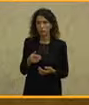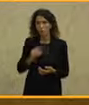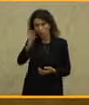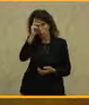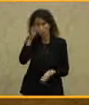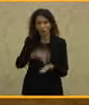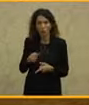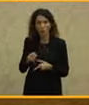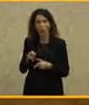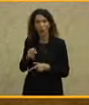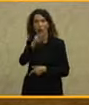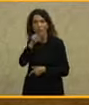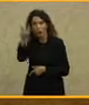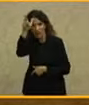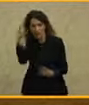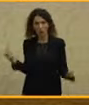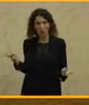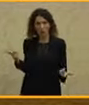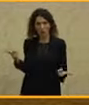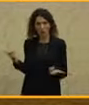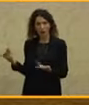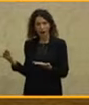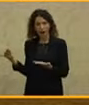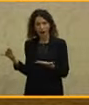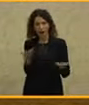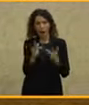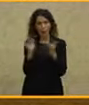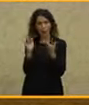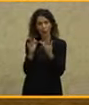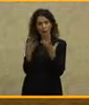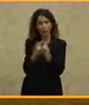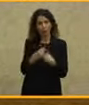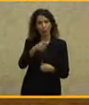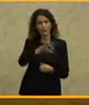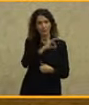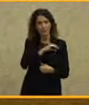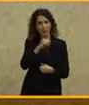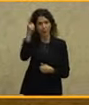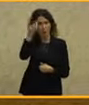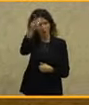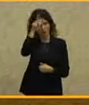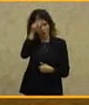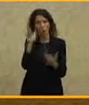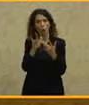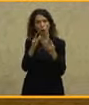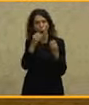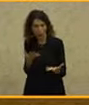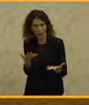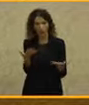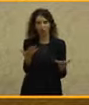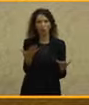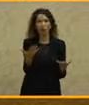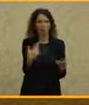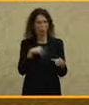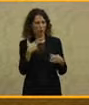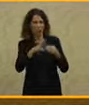no sé, que el hecho de que yo hable alemán, pues quizás ayude a entablar una mejor conversación con el señor Helmut y no quedarme aquí poniendo grapas. Mira,